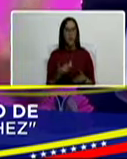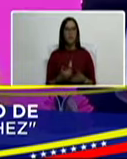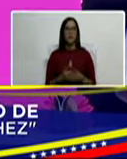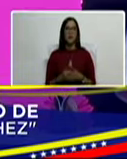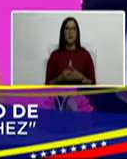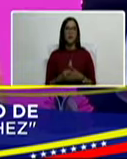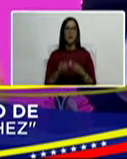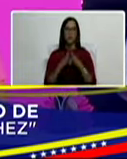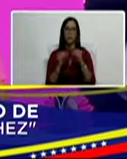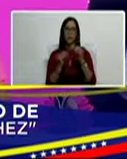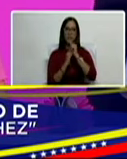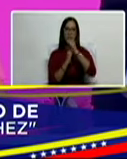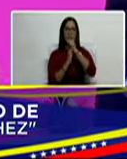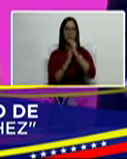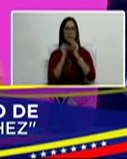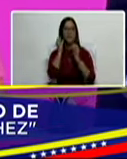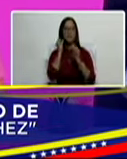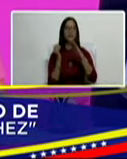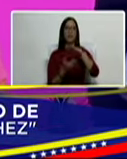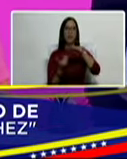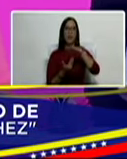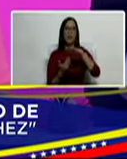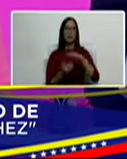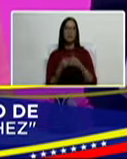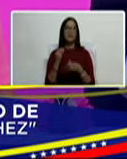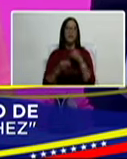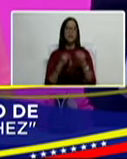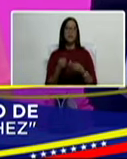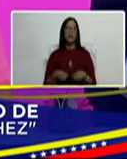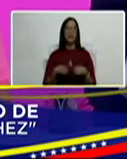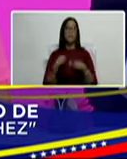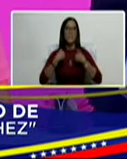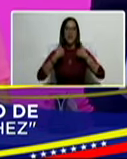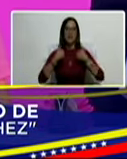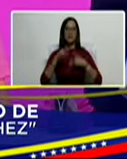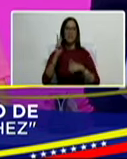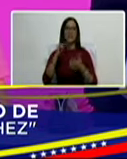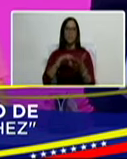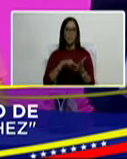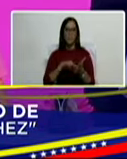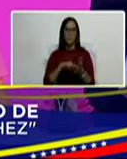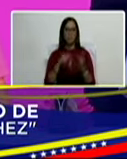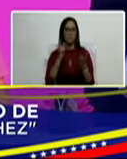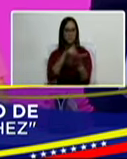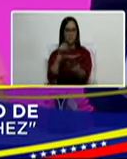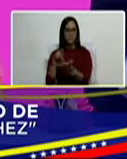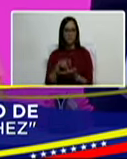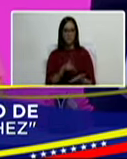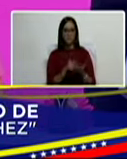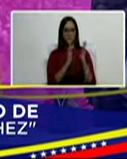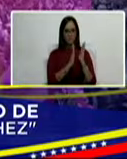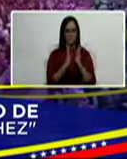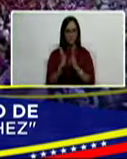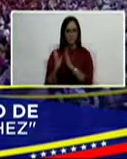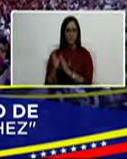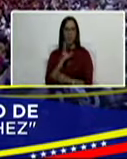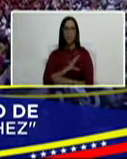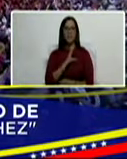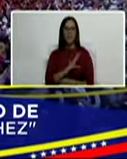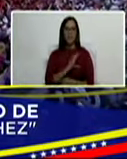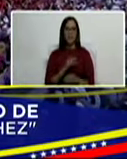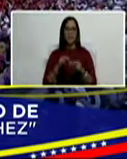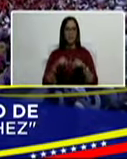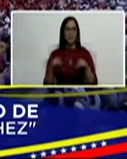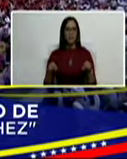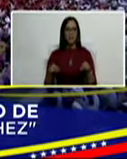estas lideresas de bases, se hicieron más de 2.000 despliegues para organizar los comités en el